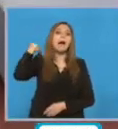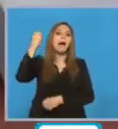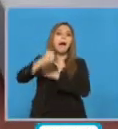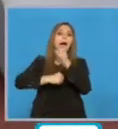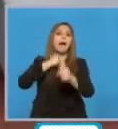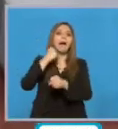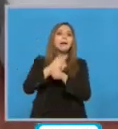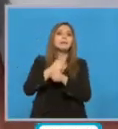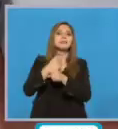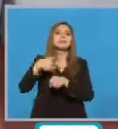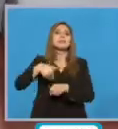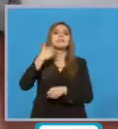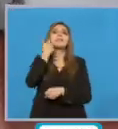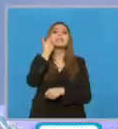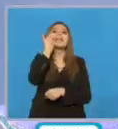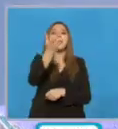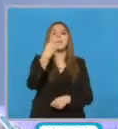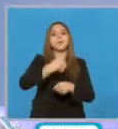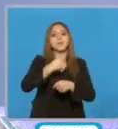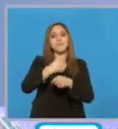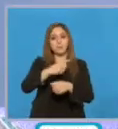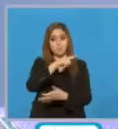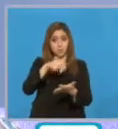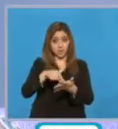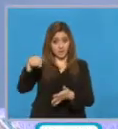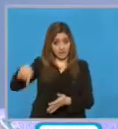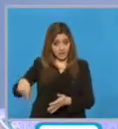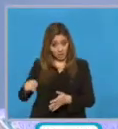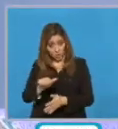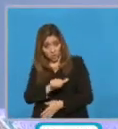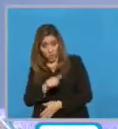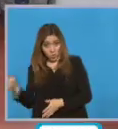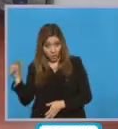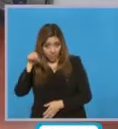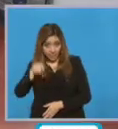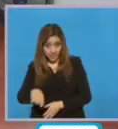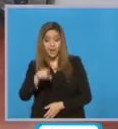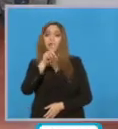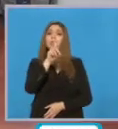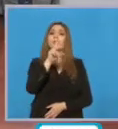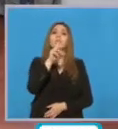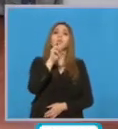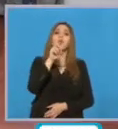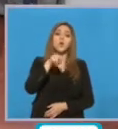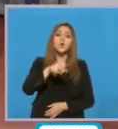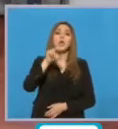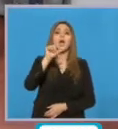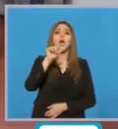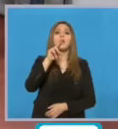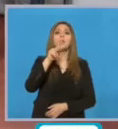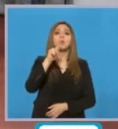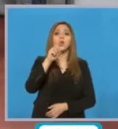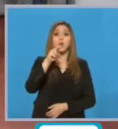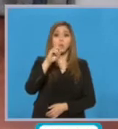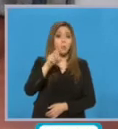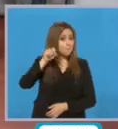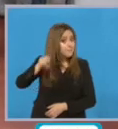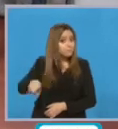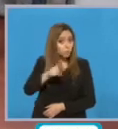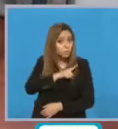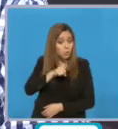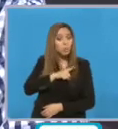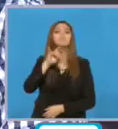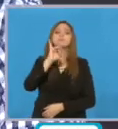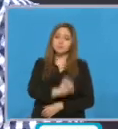que sí. Este año también van con otro dron. Así es. Así es. Un dron Otro autónomo dron autónomo también. para hacer las mismas actividades del año pasado, pero bueno,